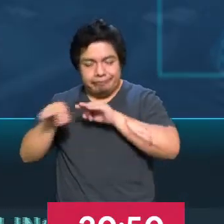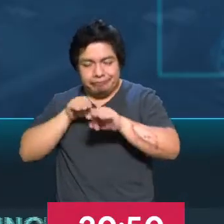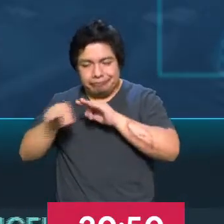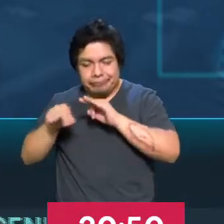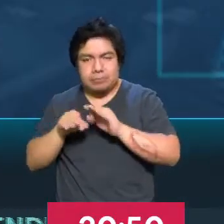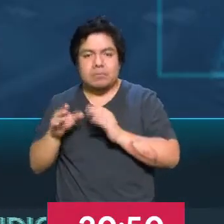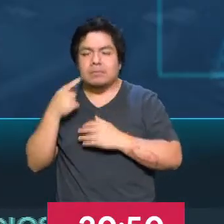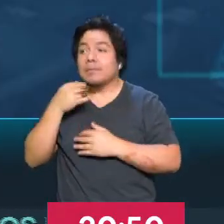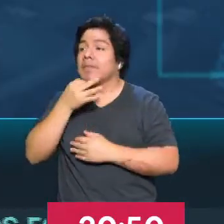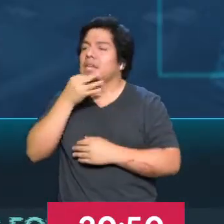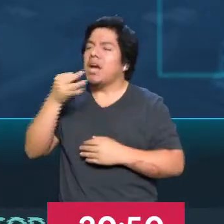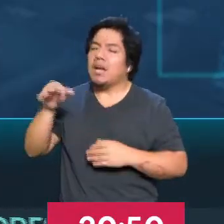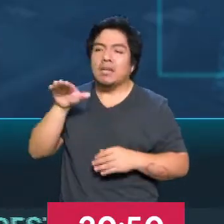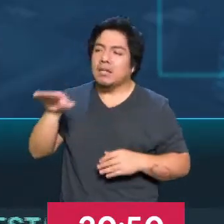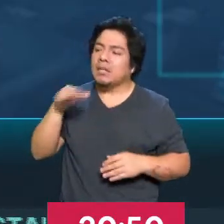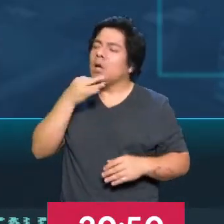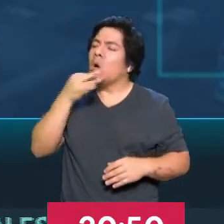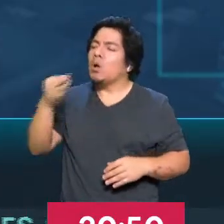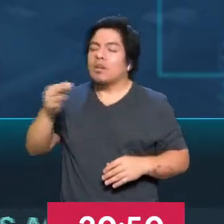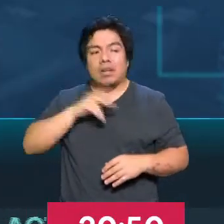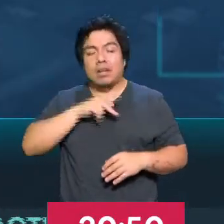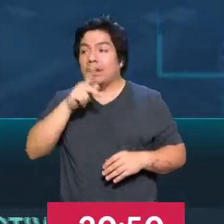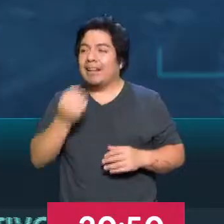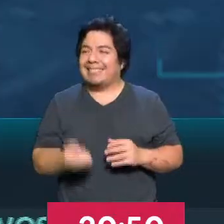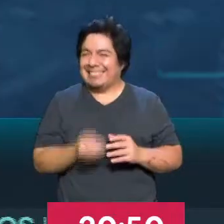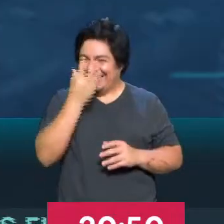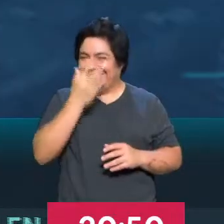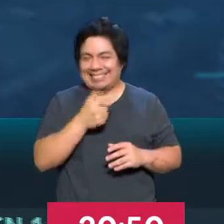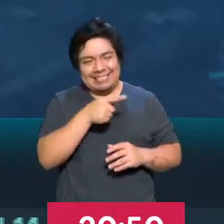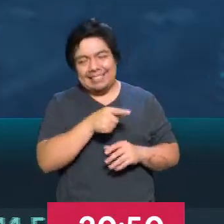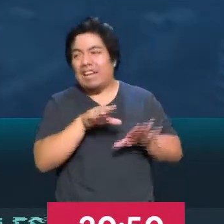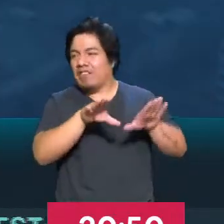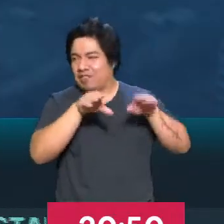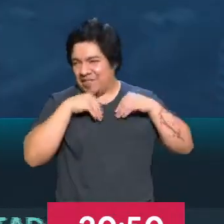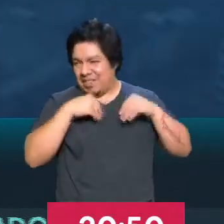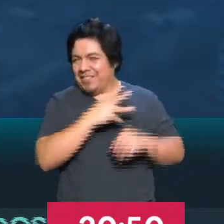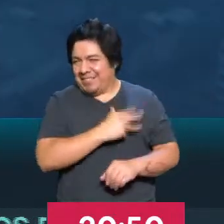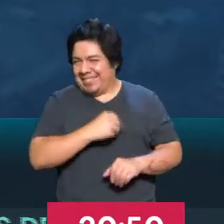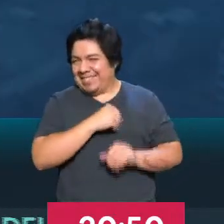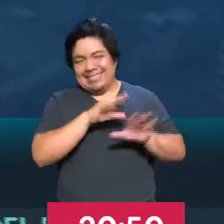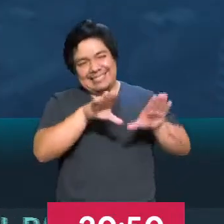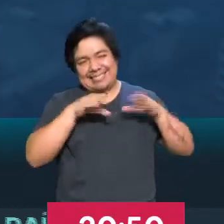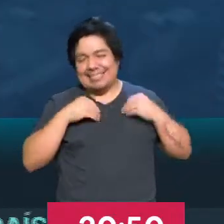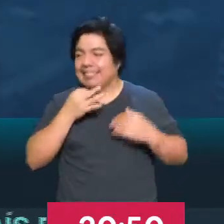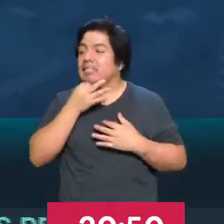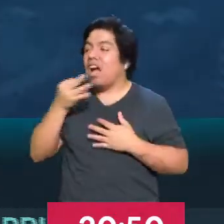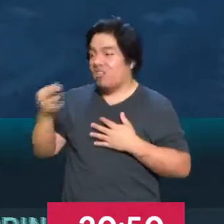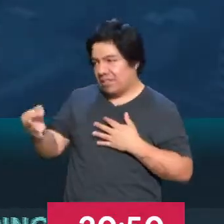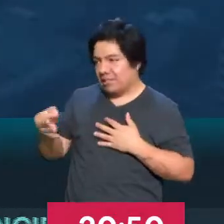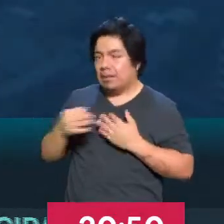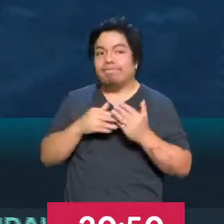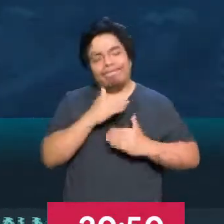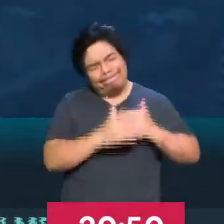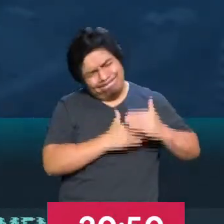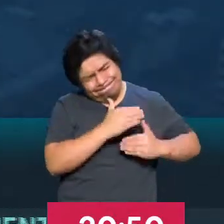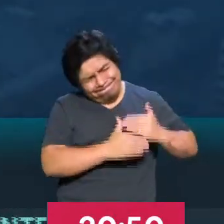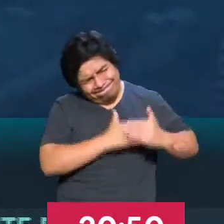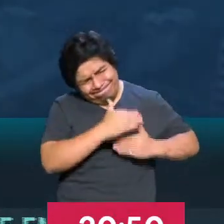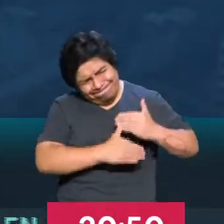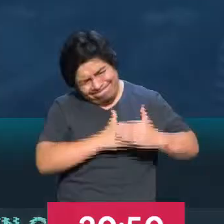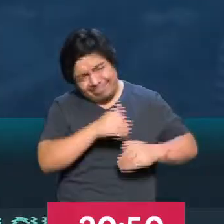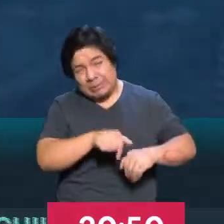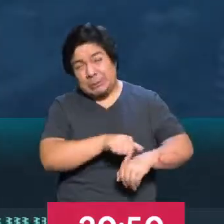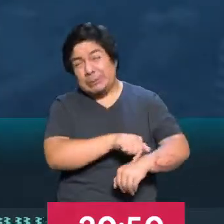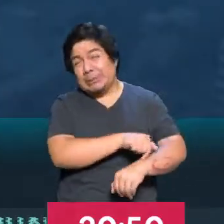doy un aviso de que voy a tener a mi primer niño en adopción, porque ya después de un proceso muy largo en el